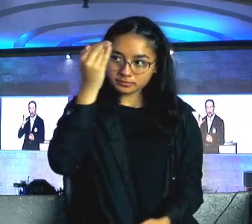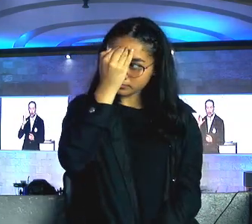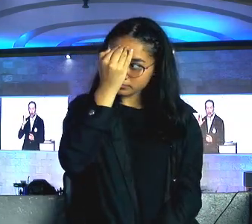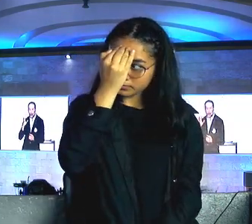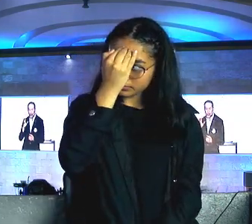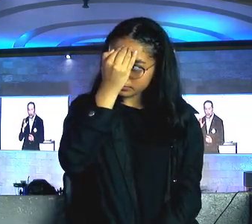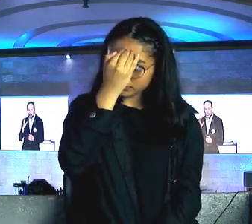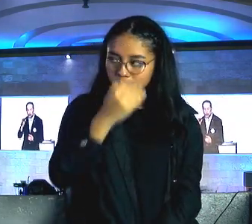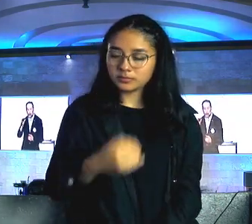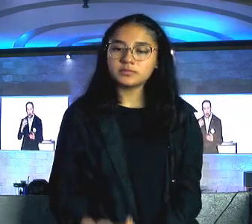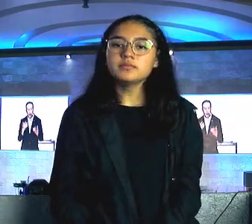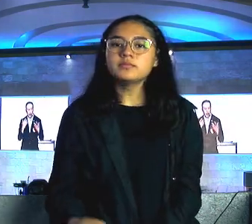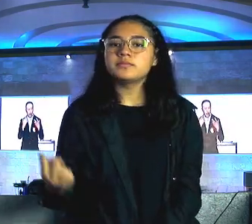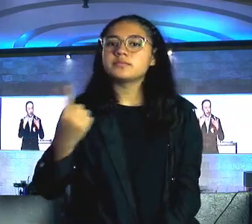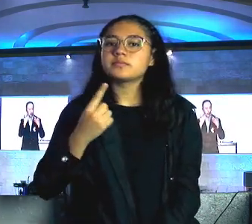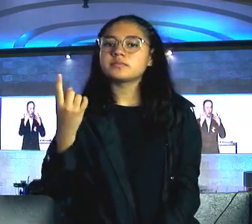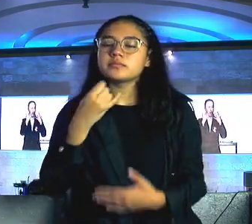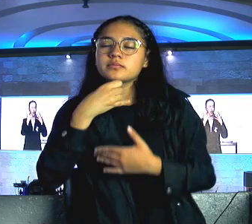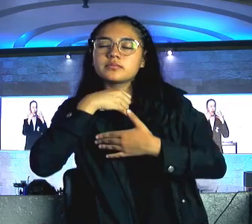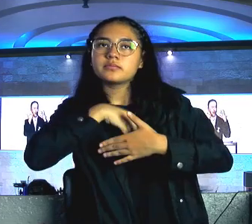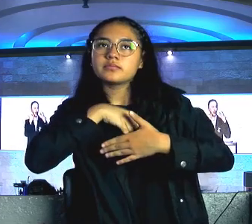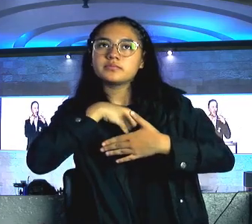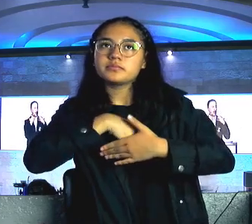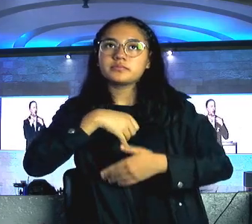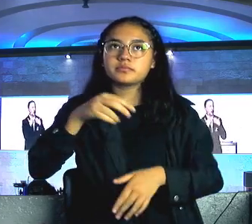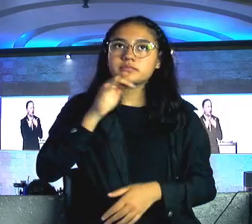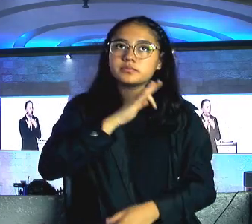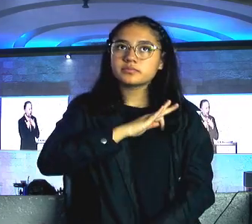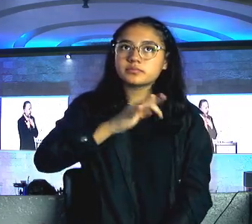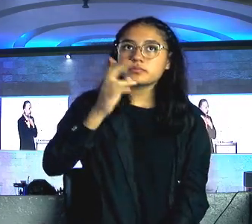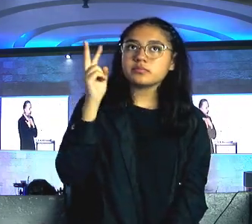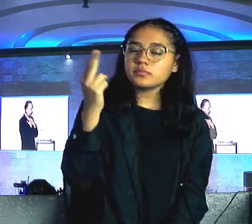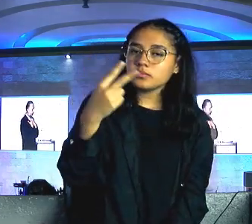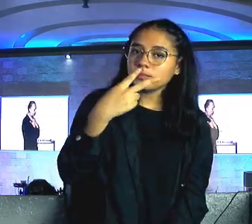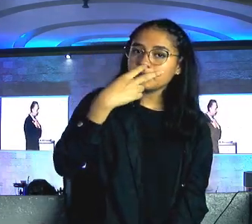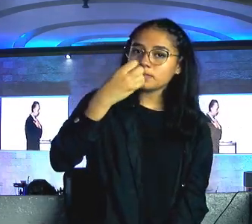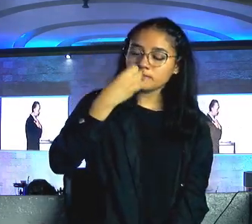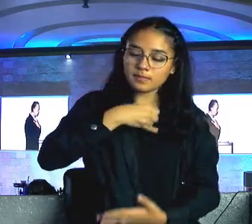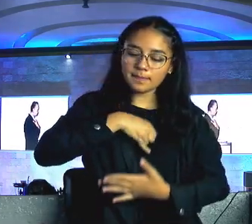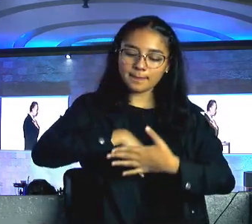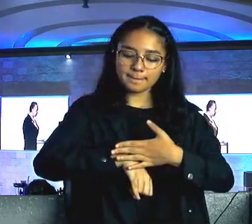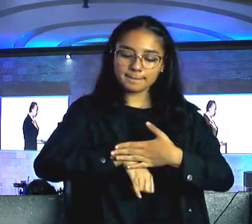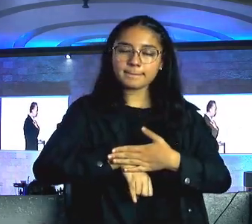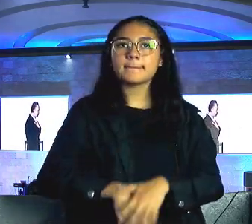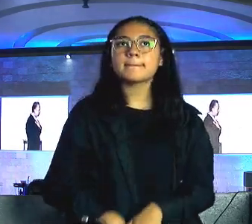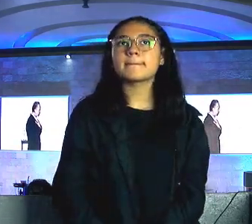de qué tan íntimamente Él puede ver dentro de mí.